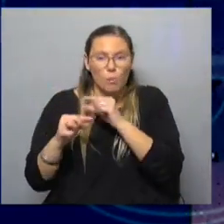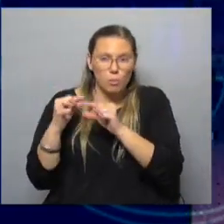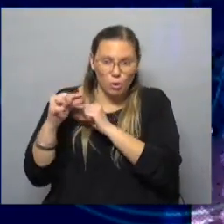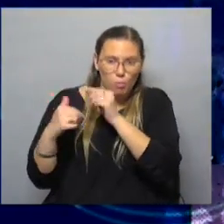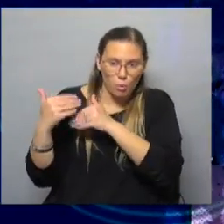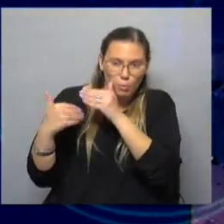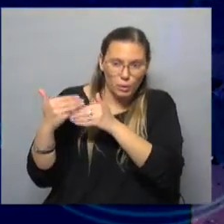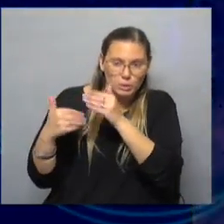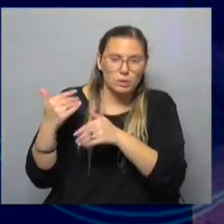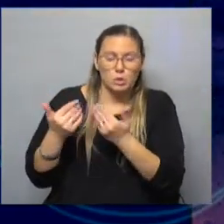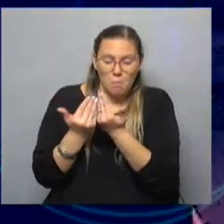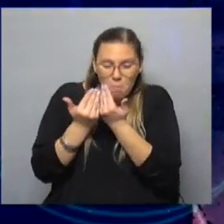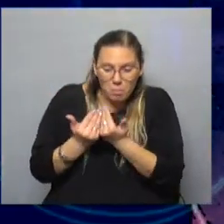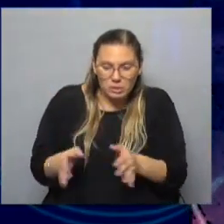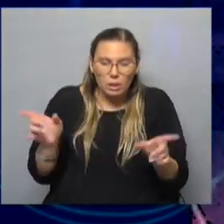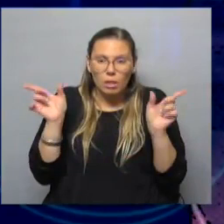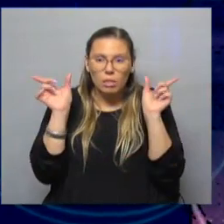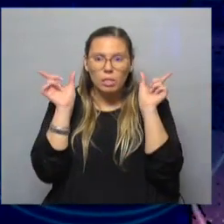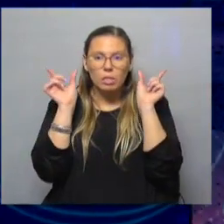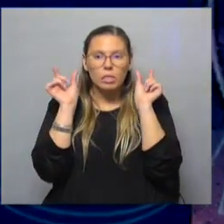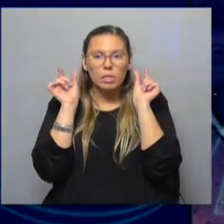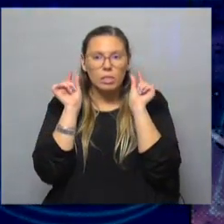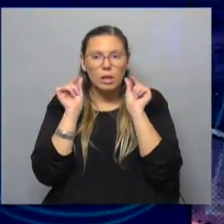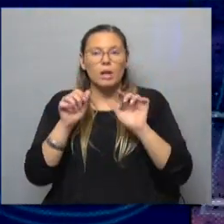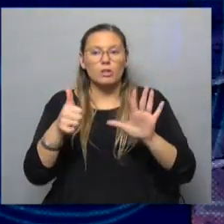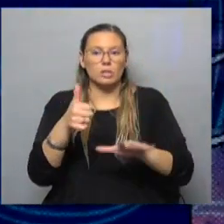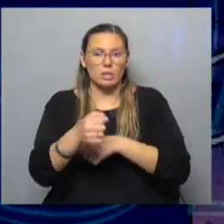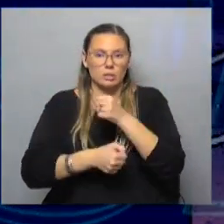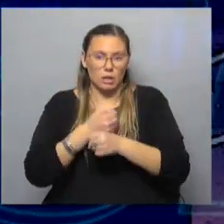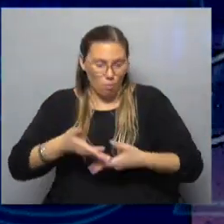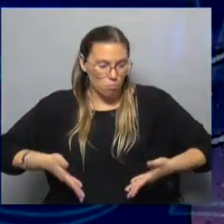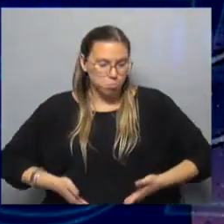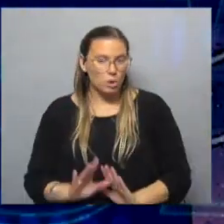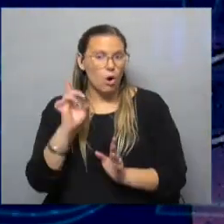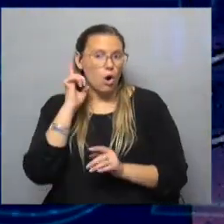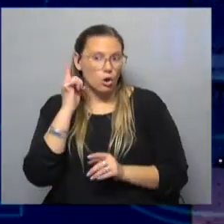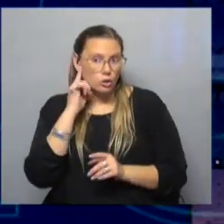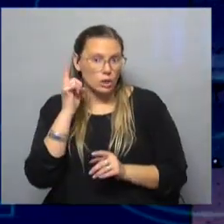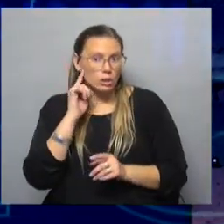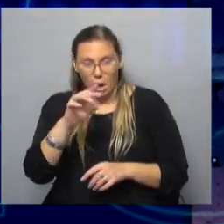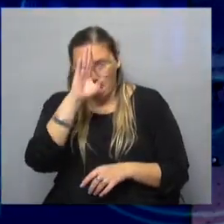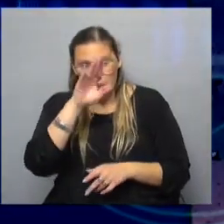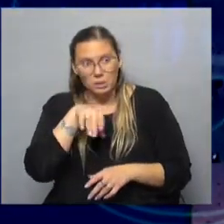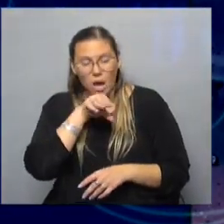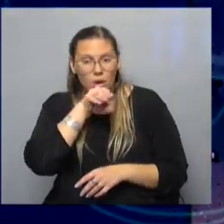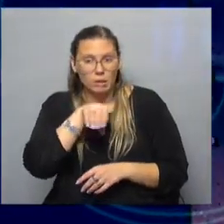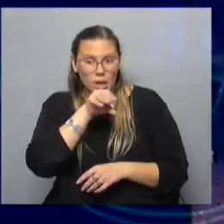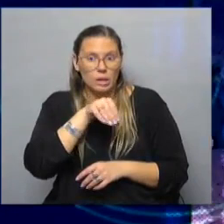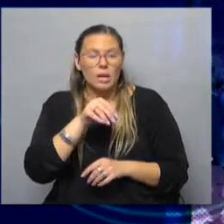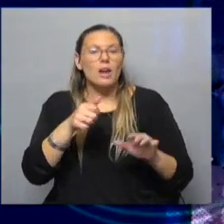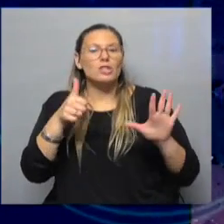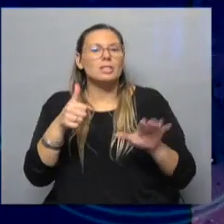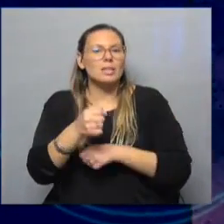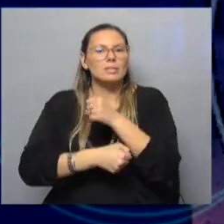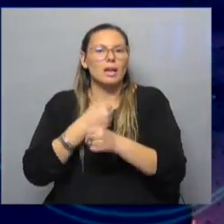Fue progresivo, claro. Yo empecé a perder progresivamente la audición a los 6 años. Yo nací oyente, adquirí el lenguaje, aprendí a hablar, y a los